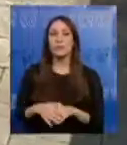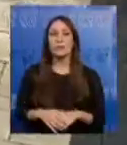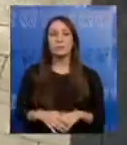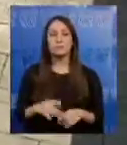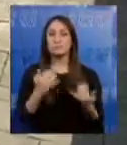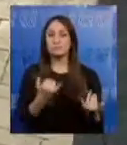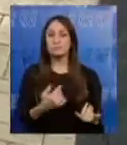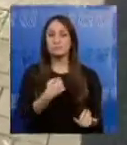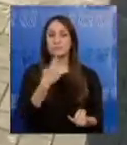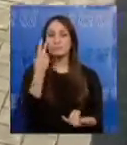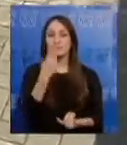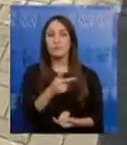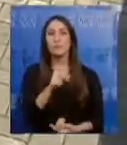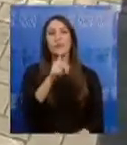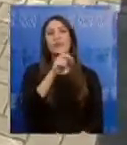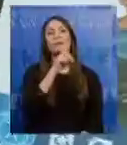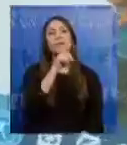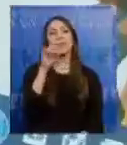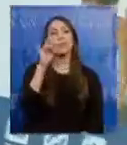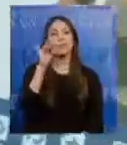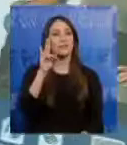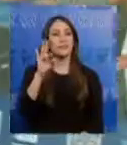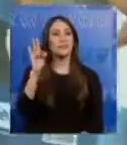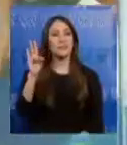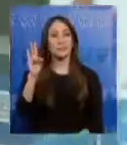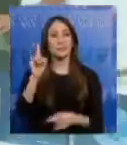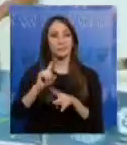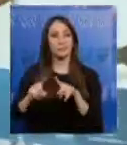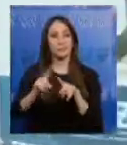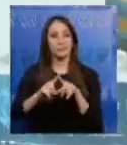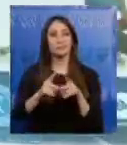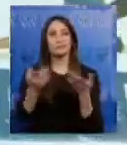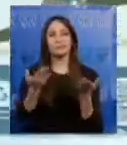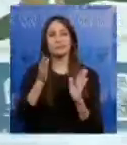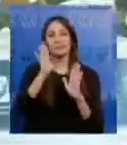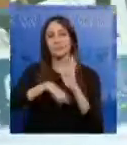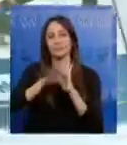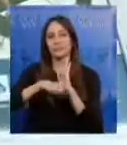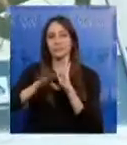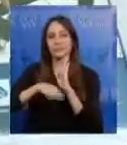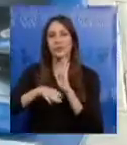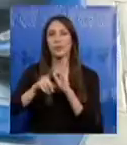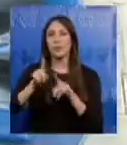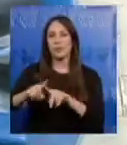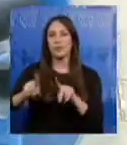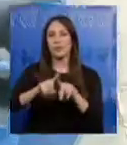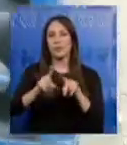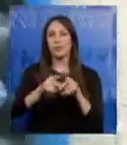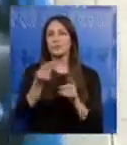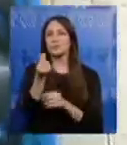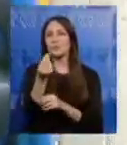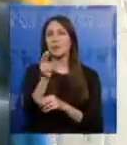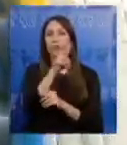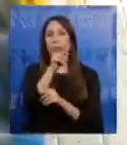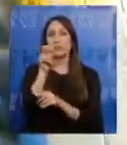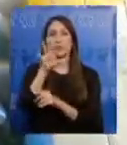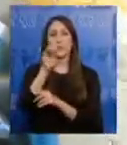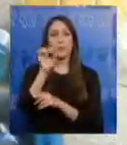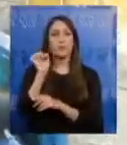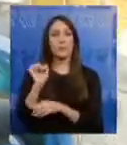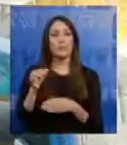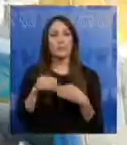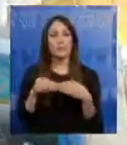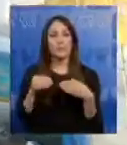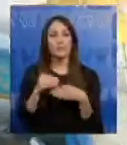tenemos inscritos 168 lotes ofreciendo a nivel de a público general. Está valorado en